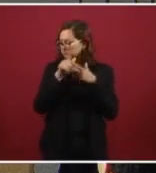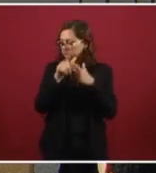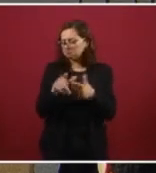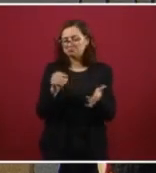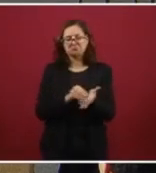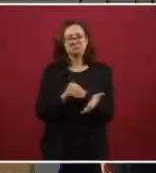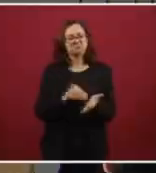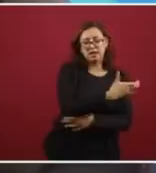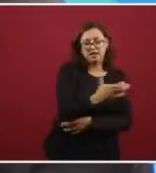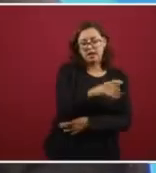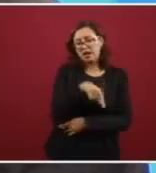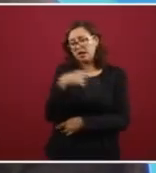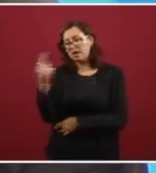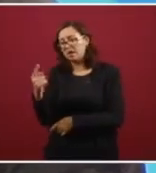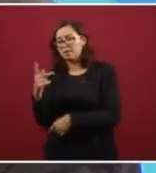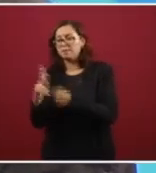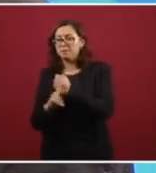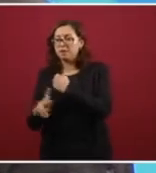en Honduras.